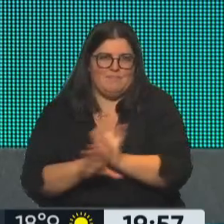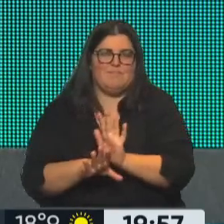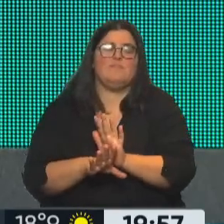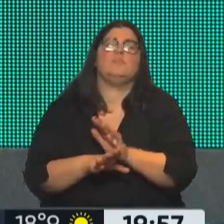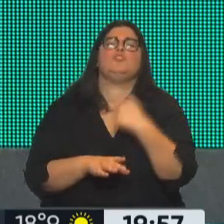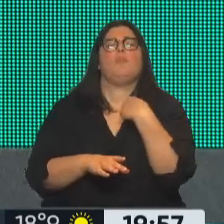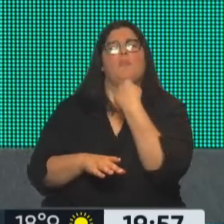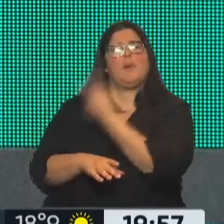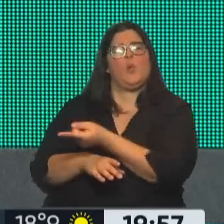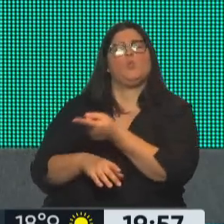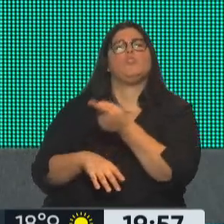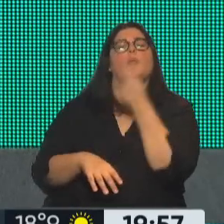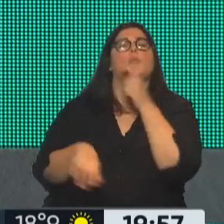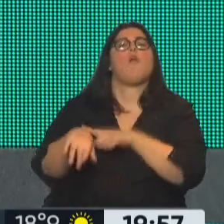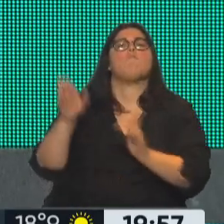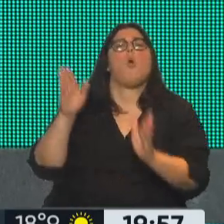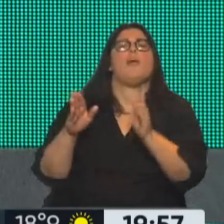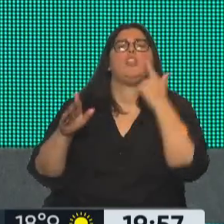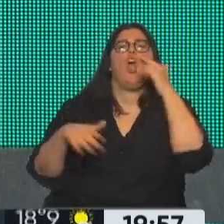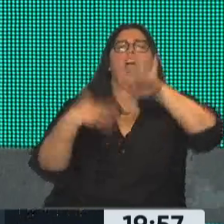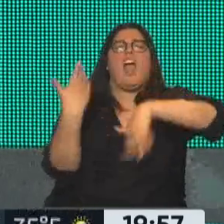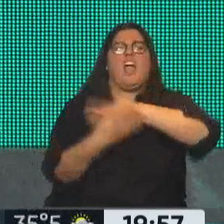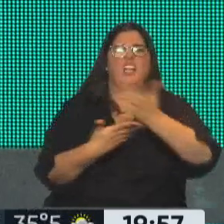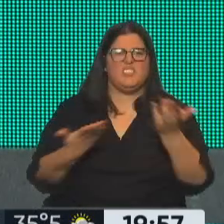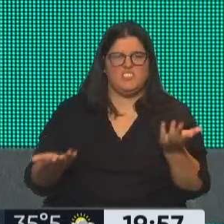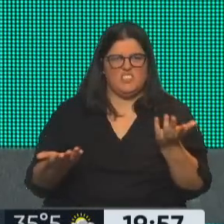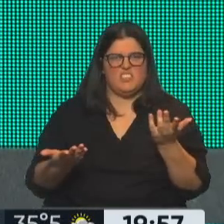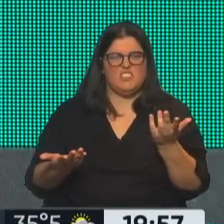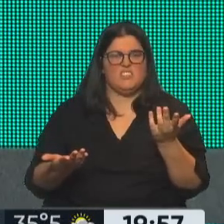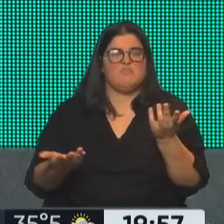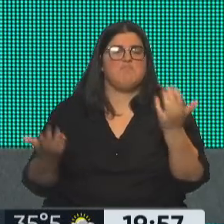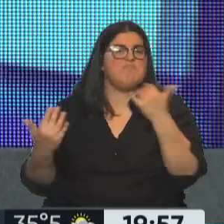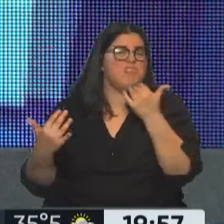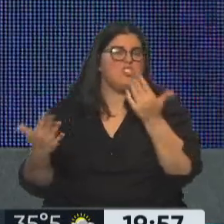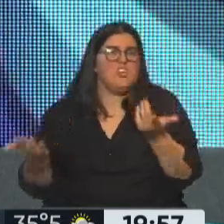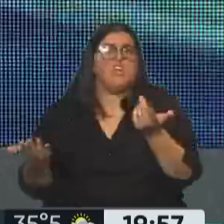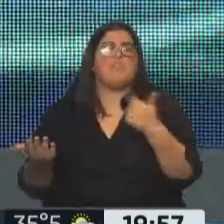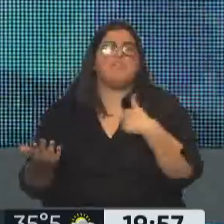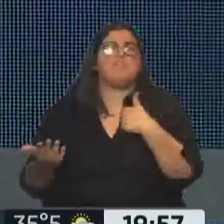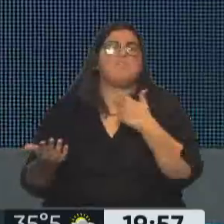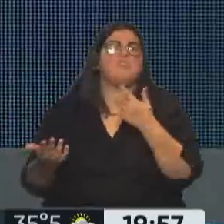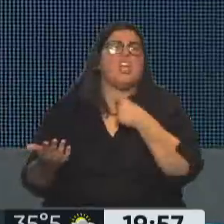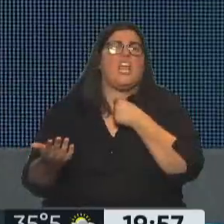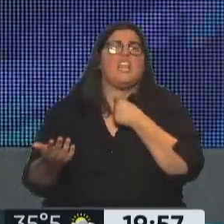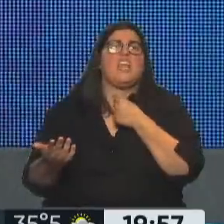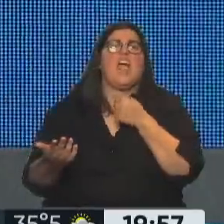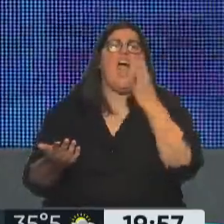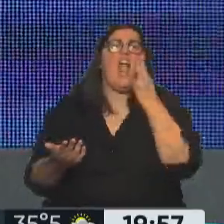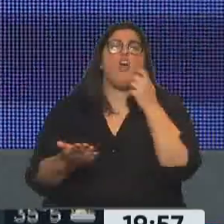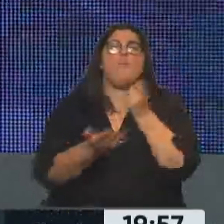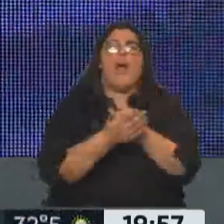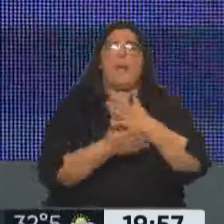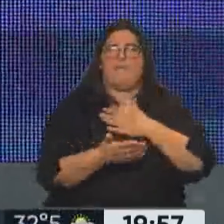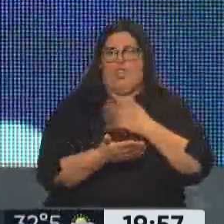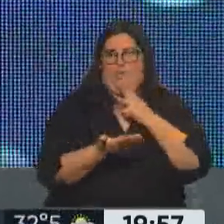crisis, el otro día quisiera pagar, no sé, cosas mías, y me faltaban 15 minutos, cerraban el banco y yo tenía